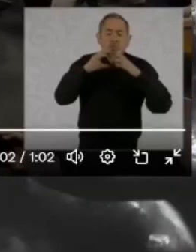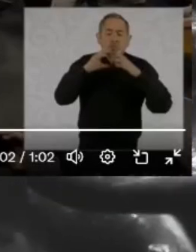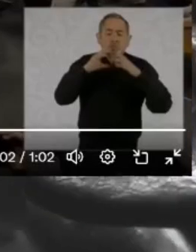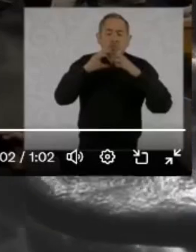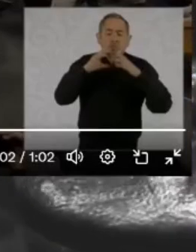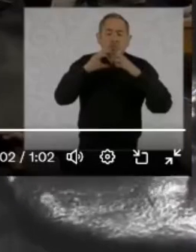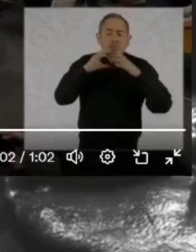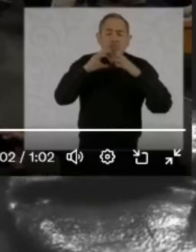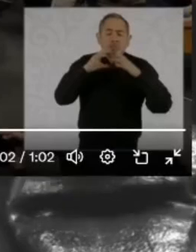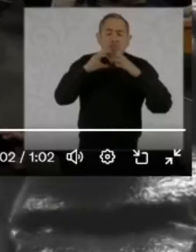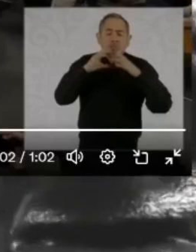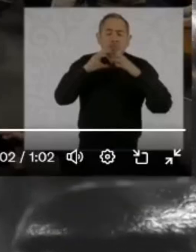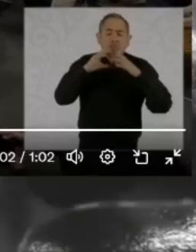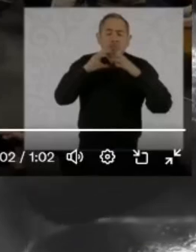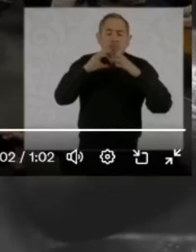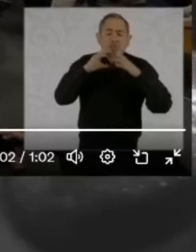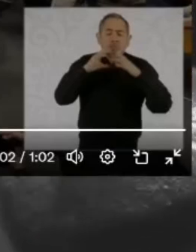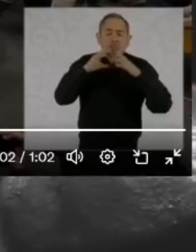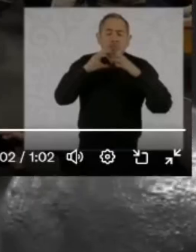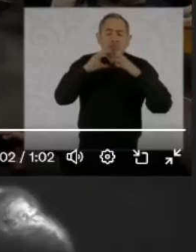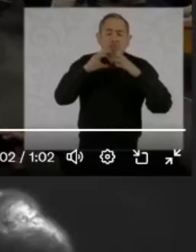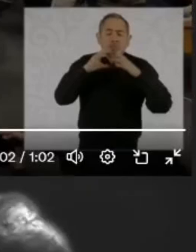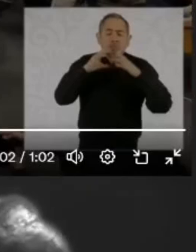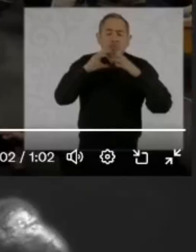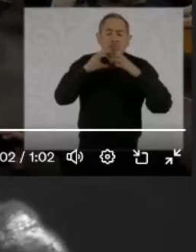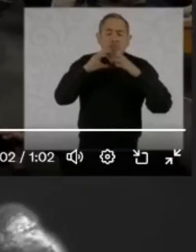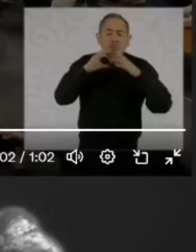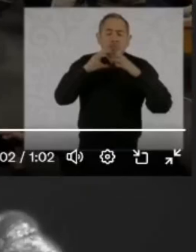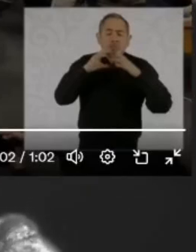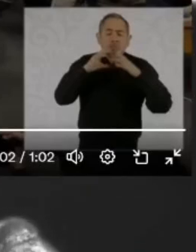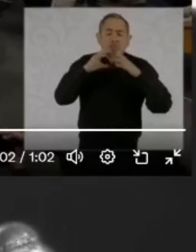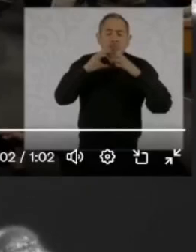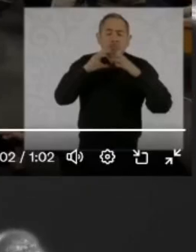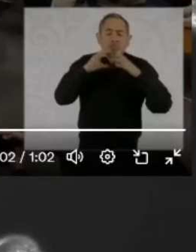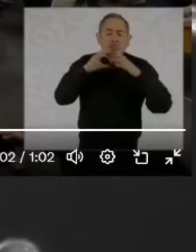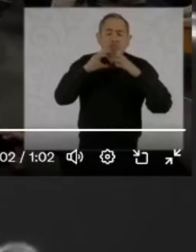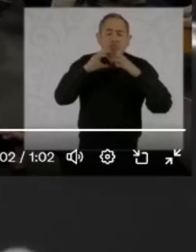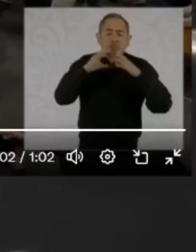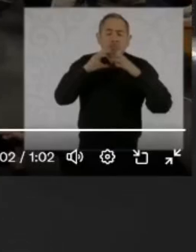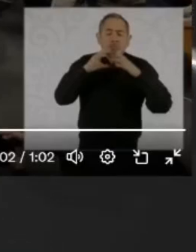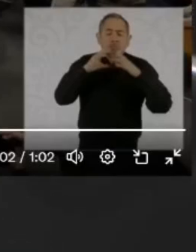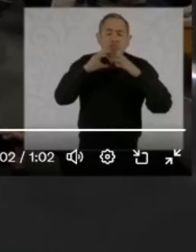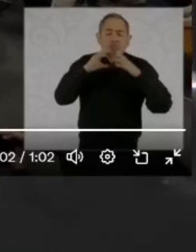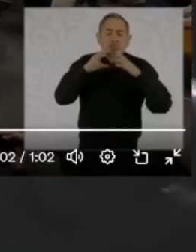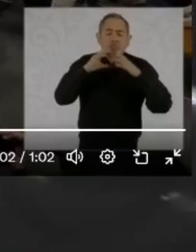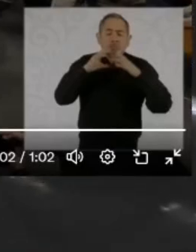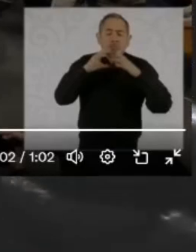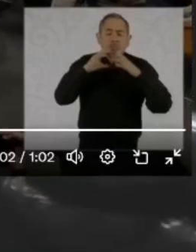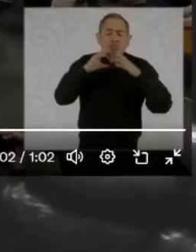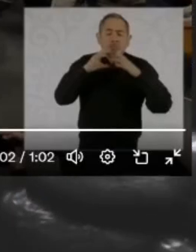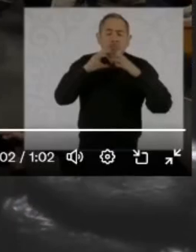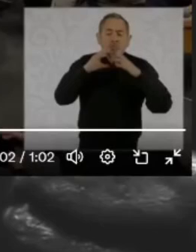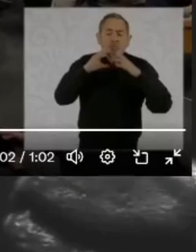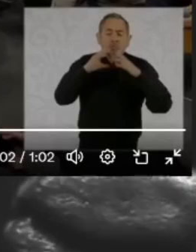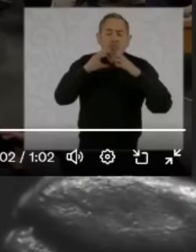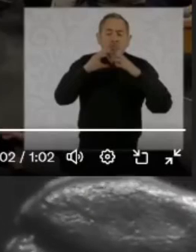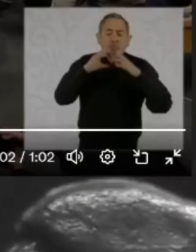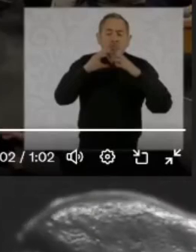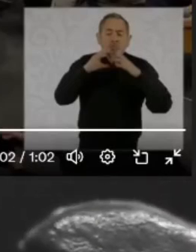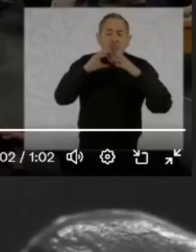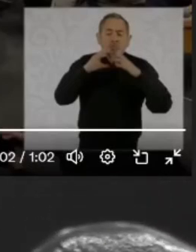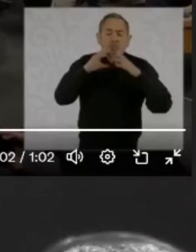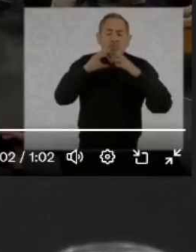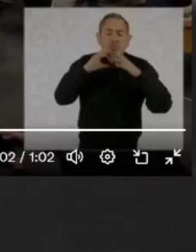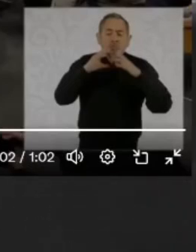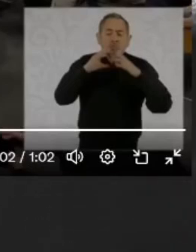gente con una capacidad económica muy grande. Por eso reitero, no todos son así. No todos son así, conozco gente muy,